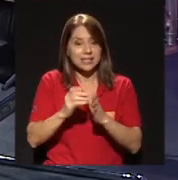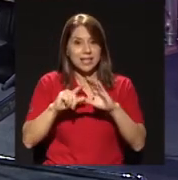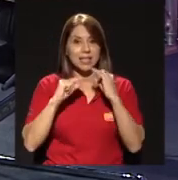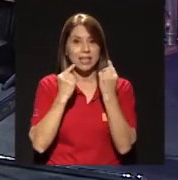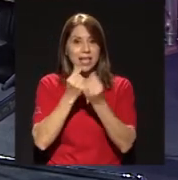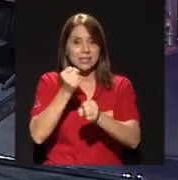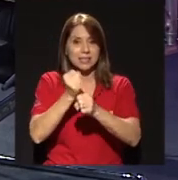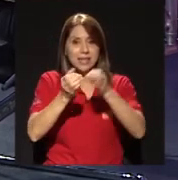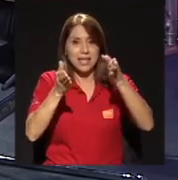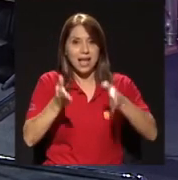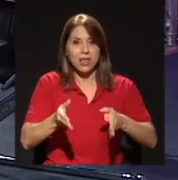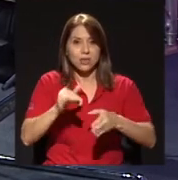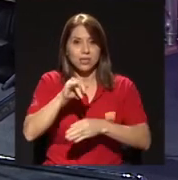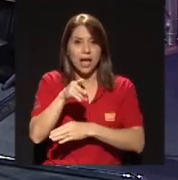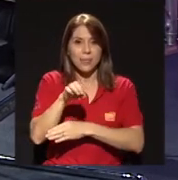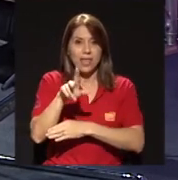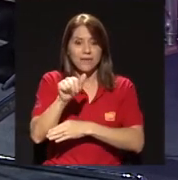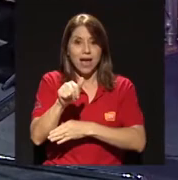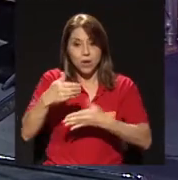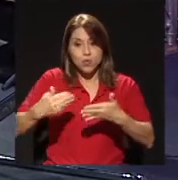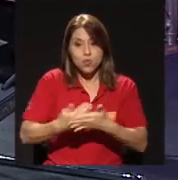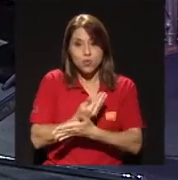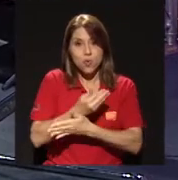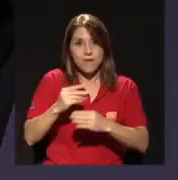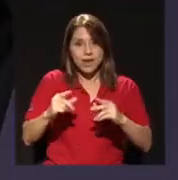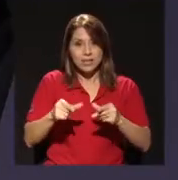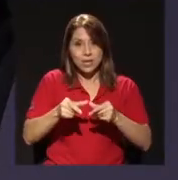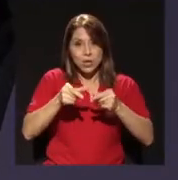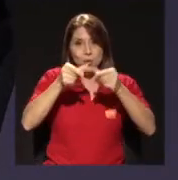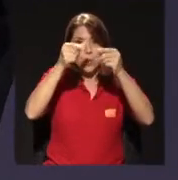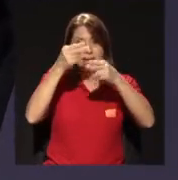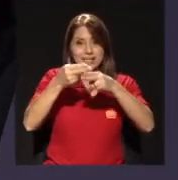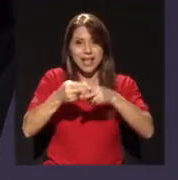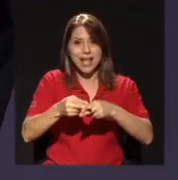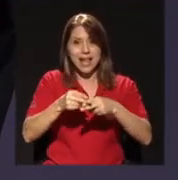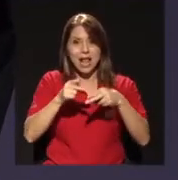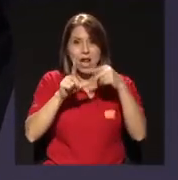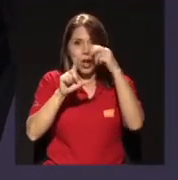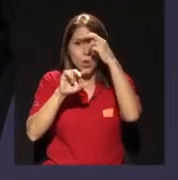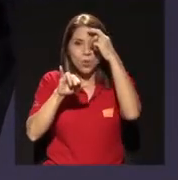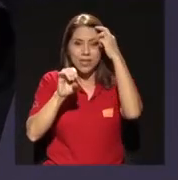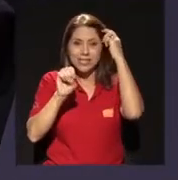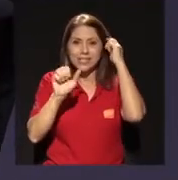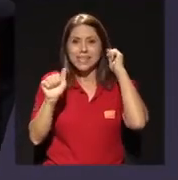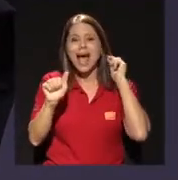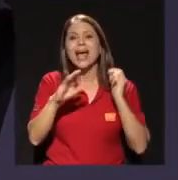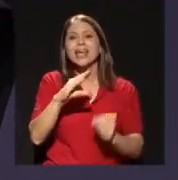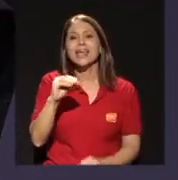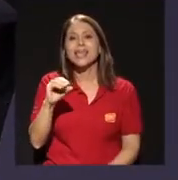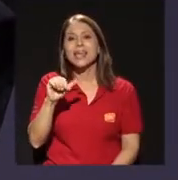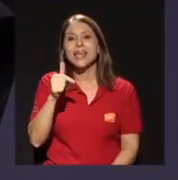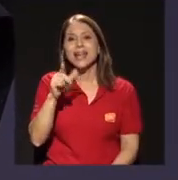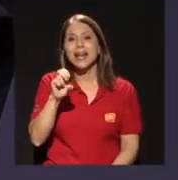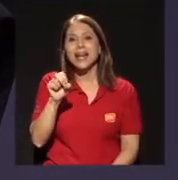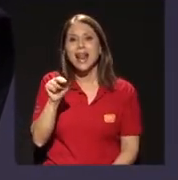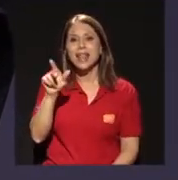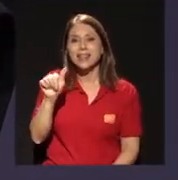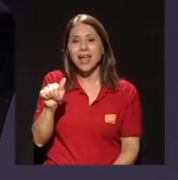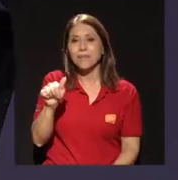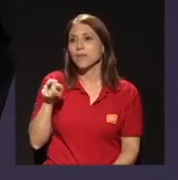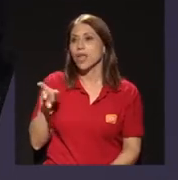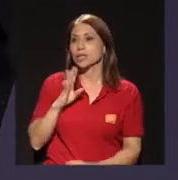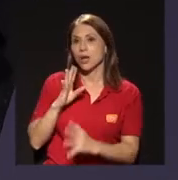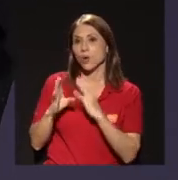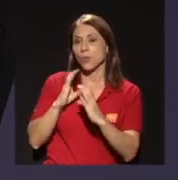las nuevas grúas adquiridas por Habdeba, a las que se les ha llamado Luisa y Glenda. En realidad es una conversación bastante técnica, nos